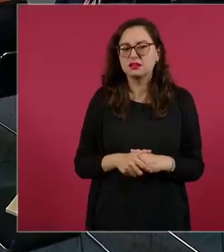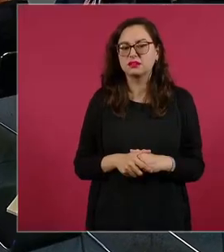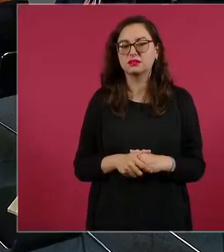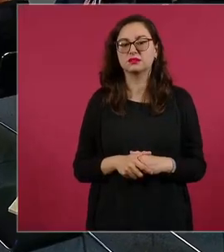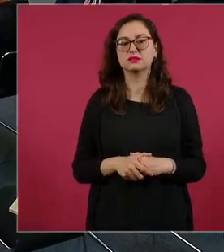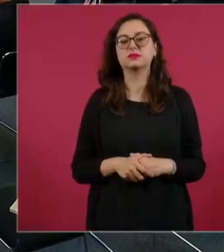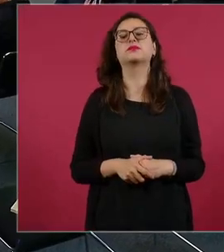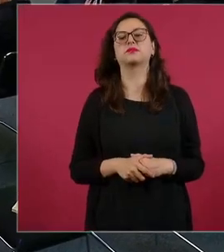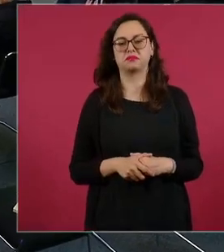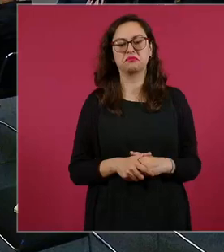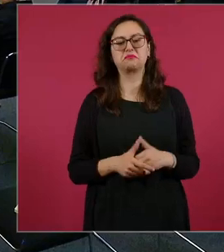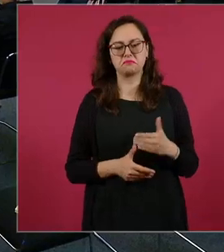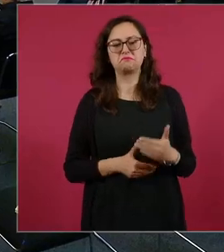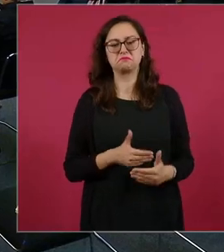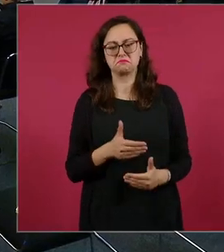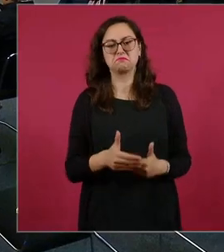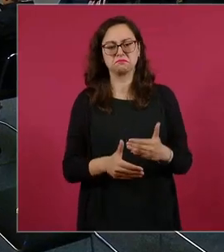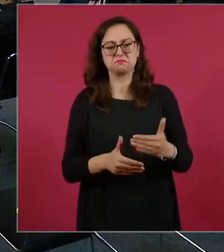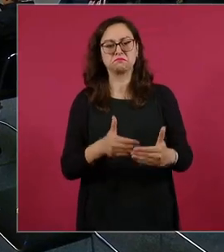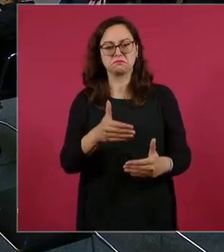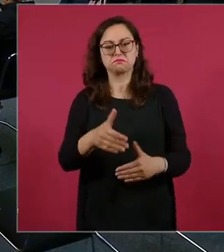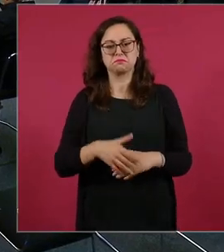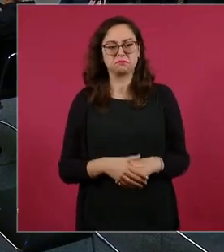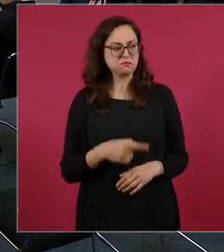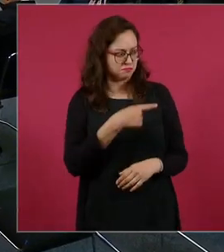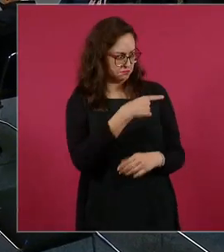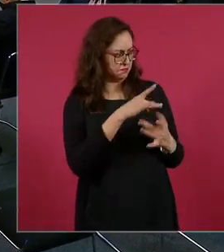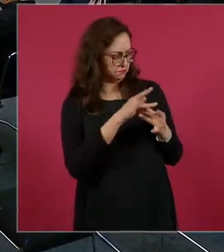Ah, se va avanzando a ver, explícale